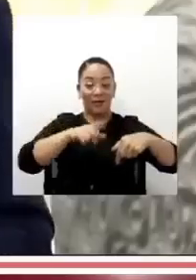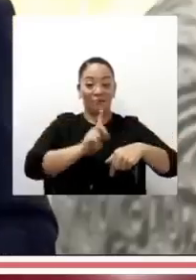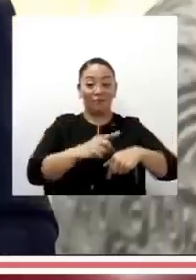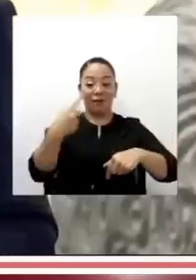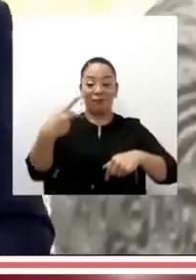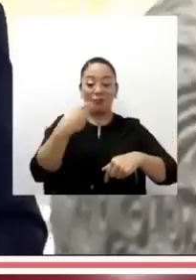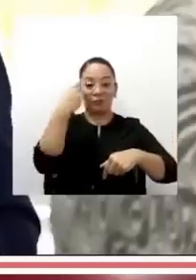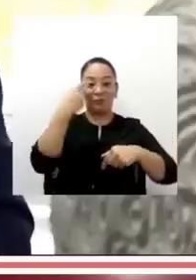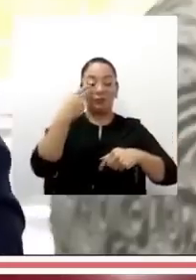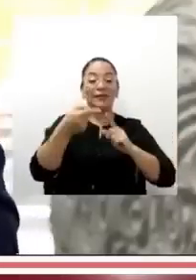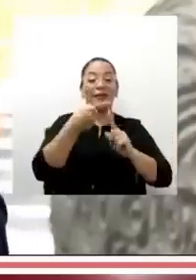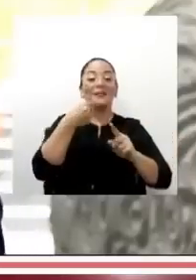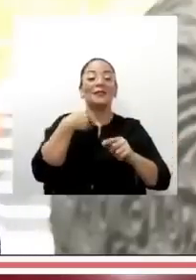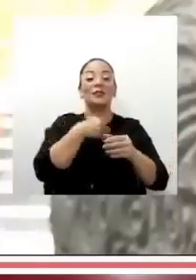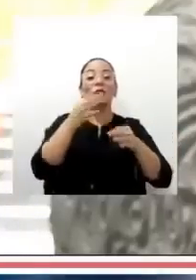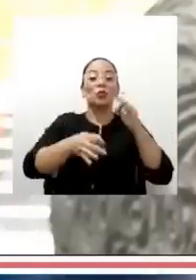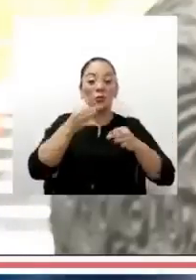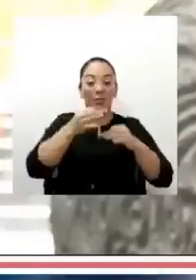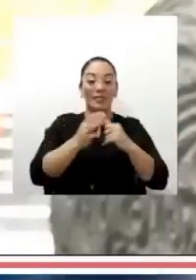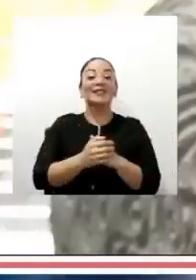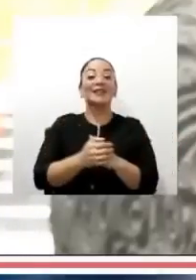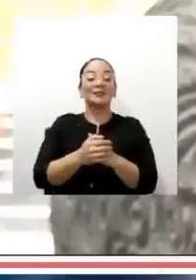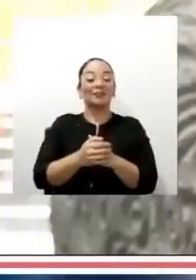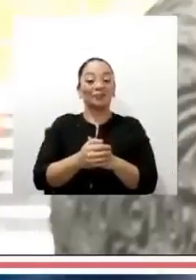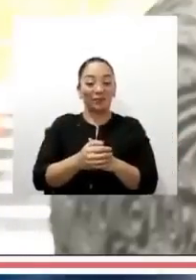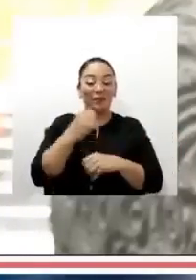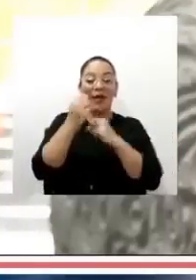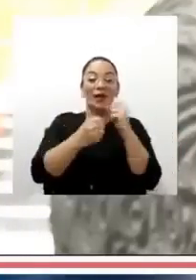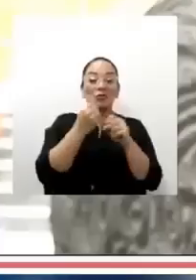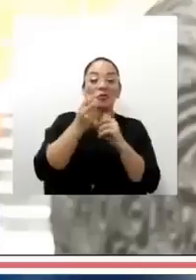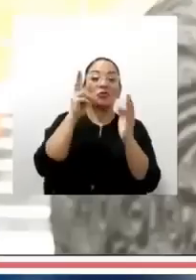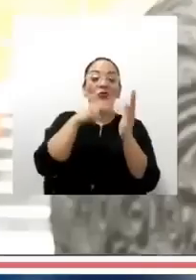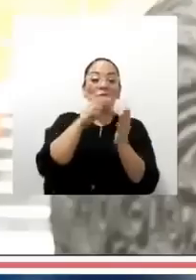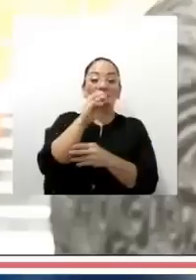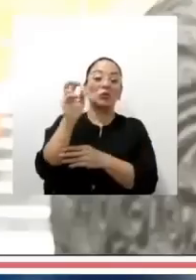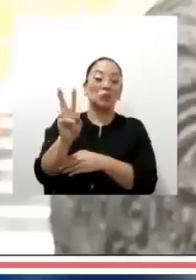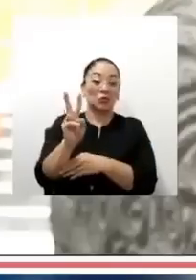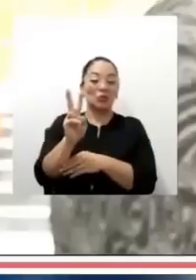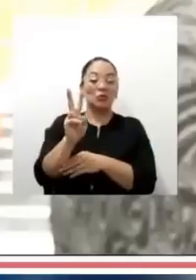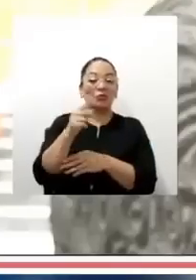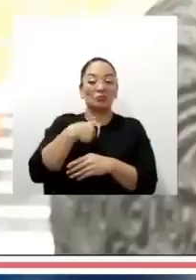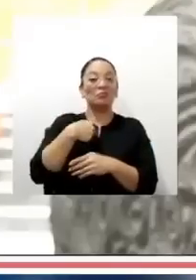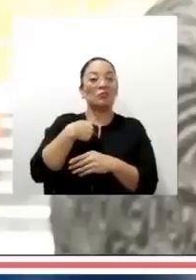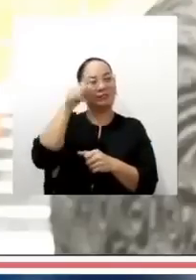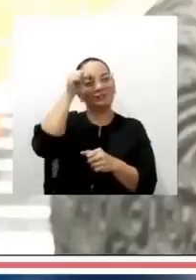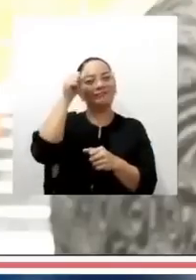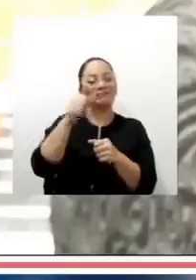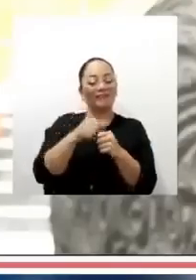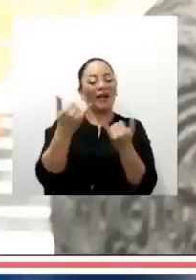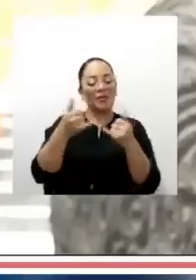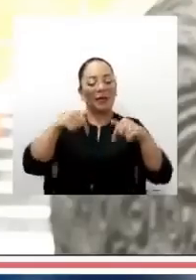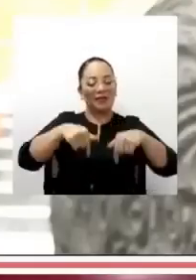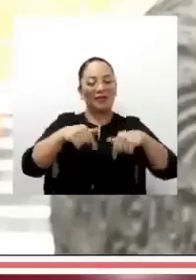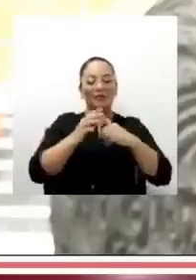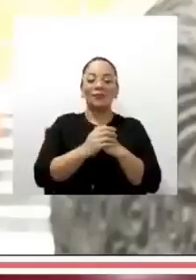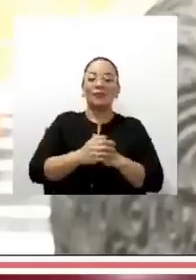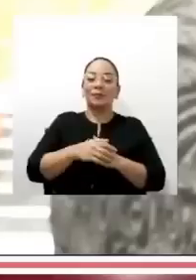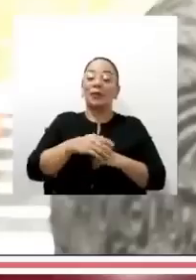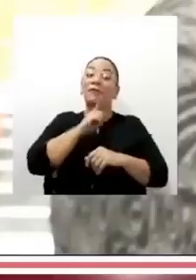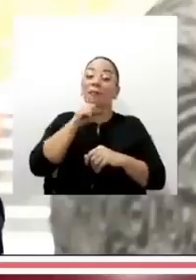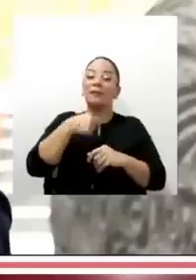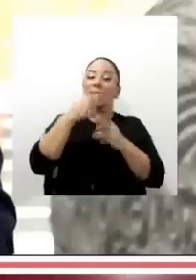Ministerio de Justicia, exactamente en el año 2002. Me trajo recuerdos estar aquí. Y es un honor